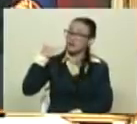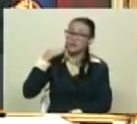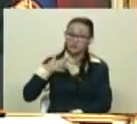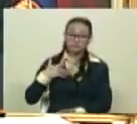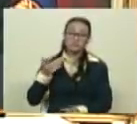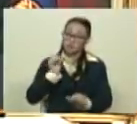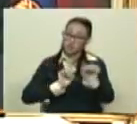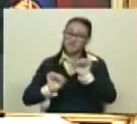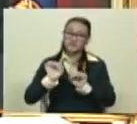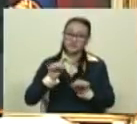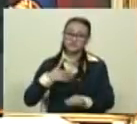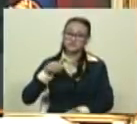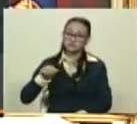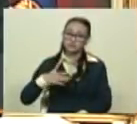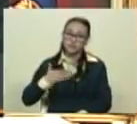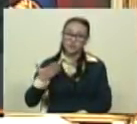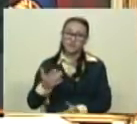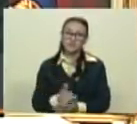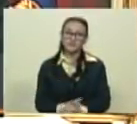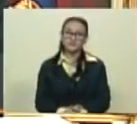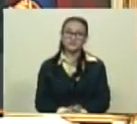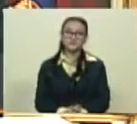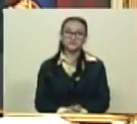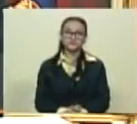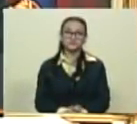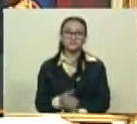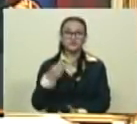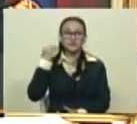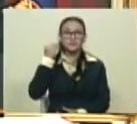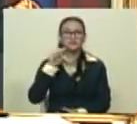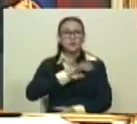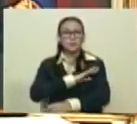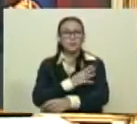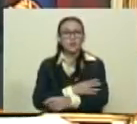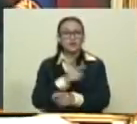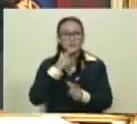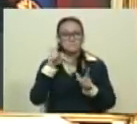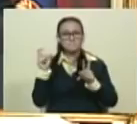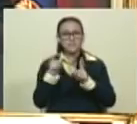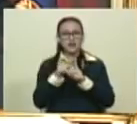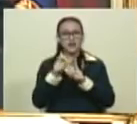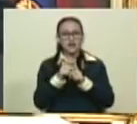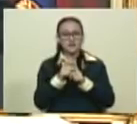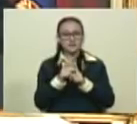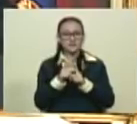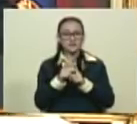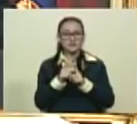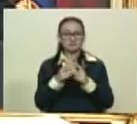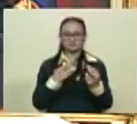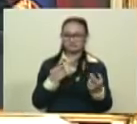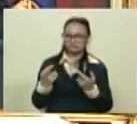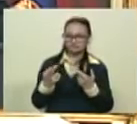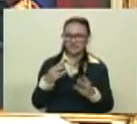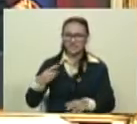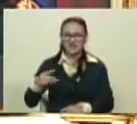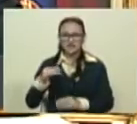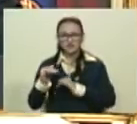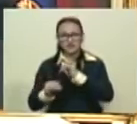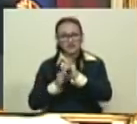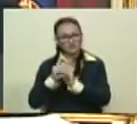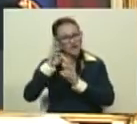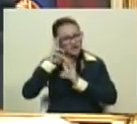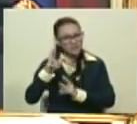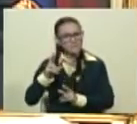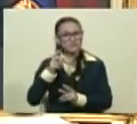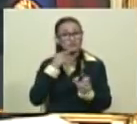también creo y creo cada vez más en el poder de la palabra, de la diplomacia, el respeto al derecho internacional,